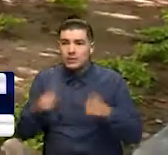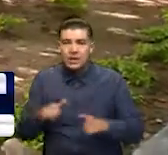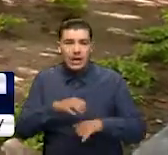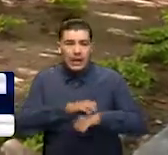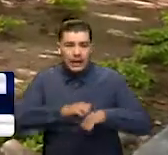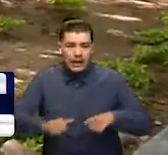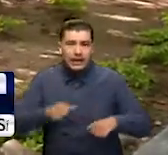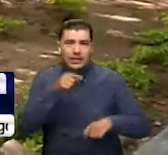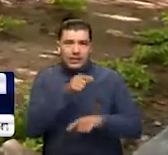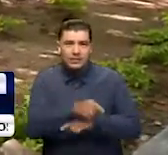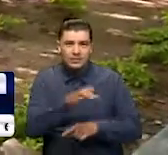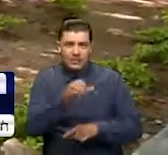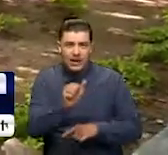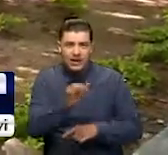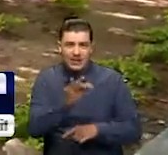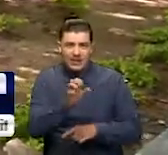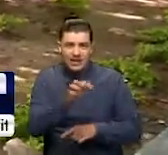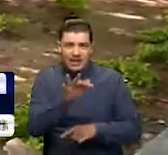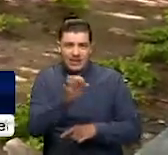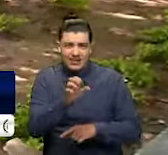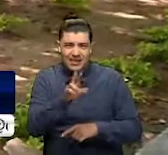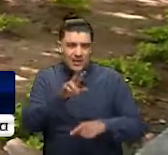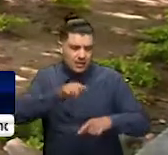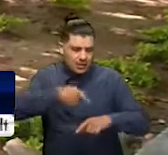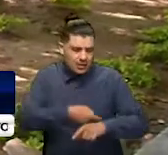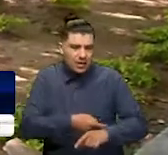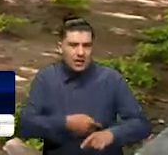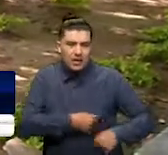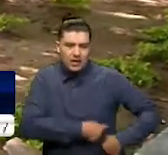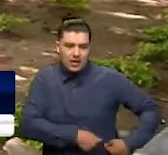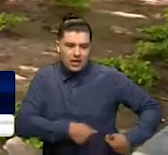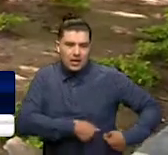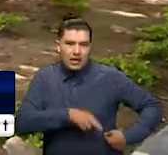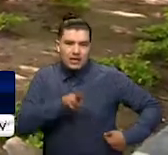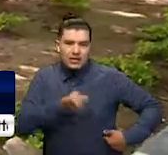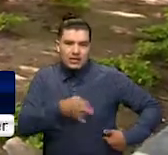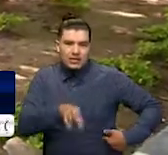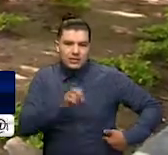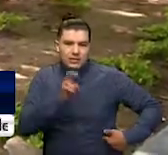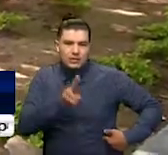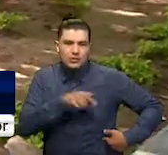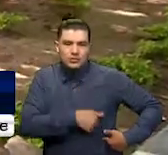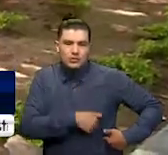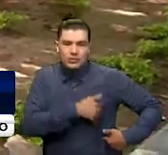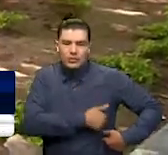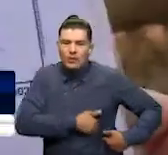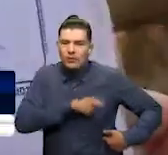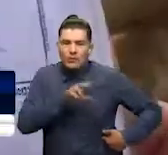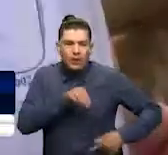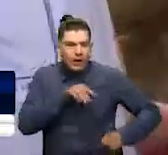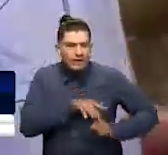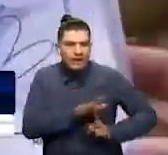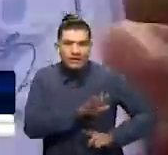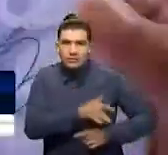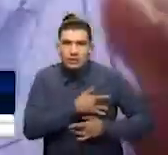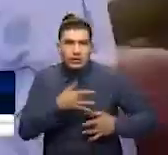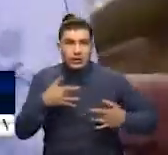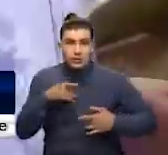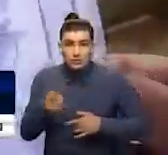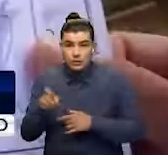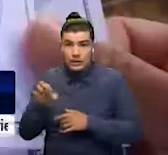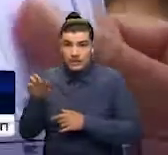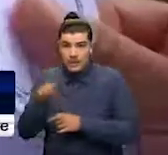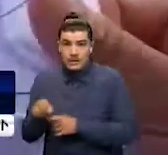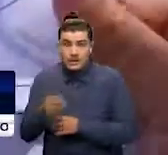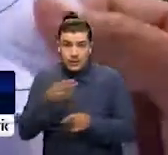que por favor me le retiren ese catéter a la niña, que me lo operen del riñón derecho para que ella ya no tenga más complicaciones de salud. Su EPS